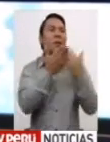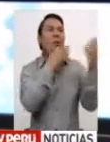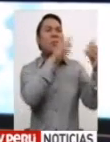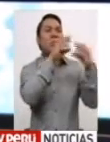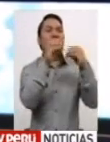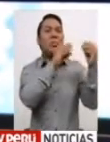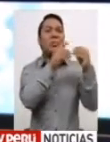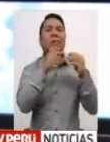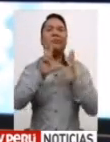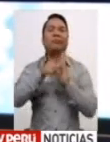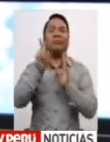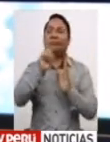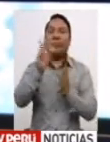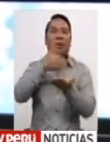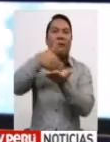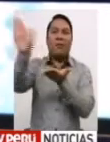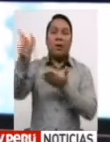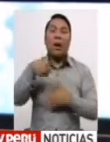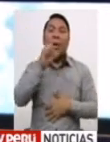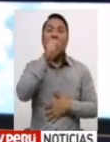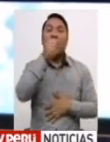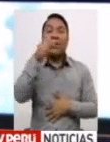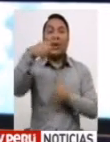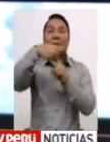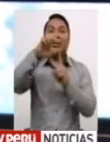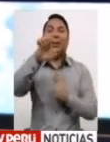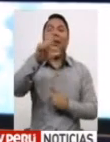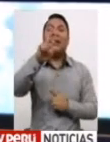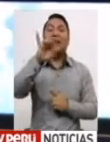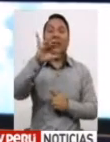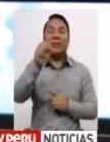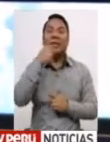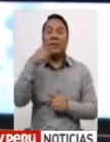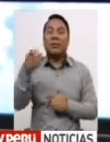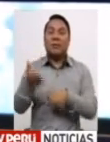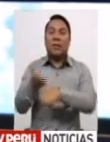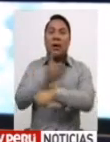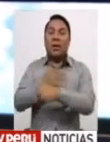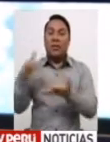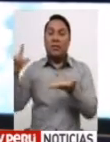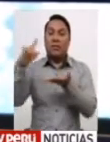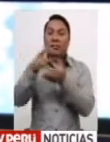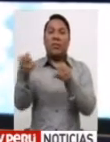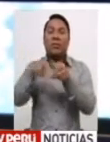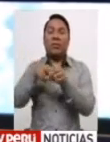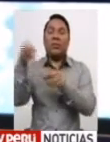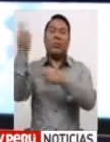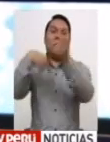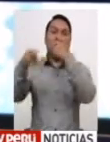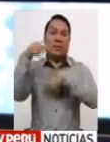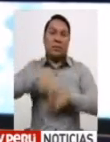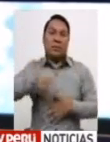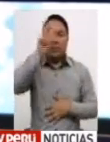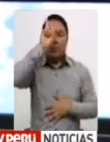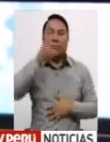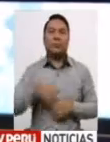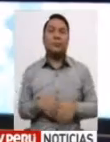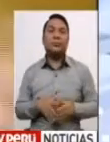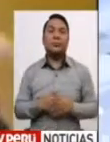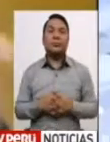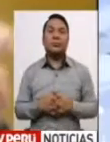Burgos, corresponsal de la cadena Televisa, declaró a TV Perú minutos antes de abordar el avión que lo traen de regreso a nuestro país.